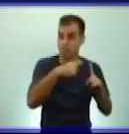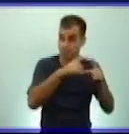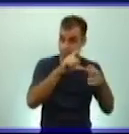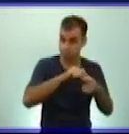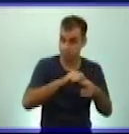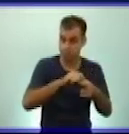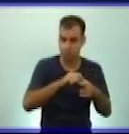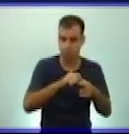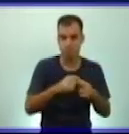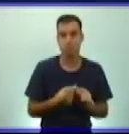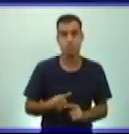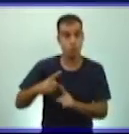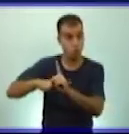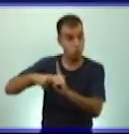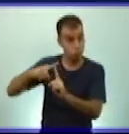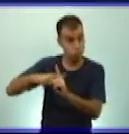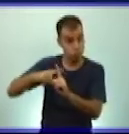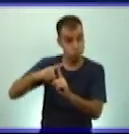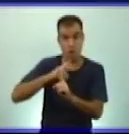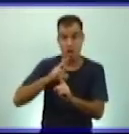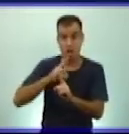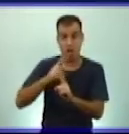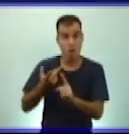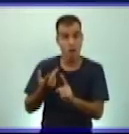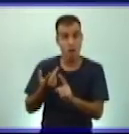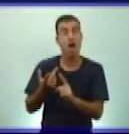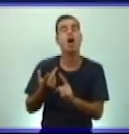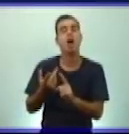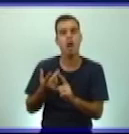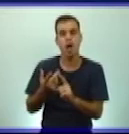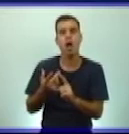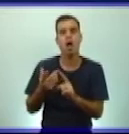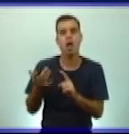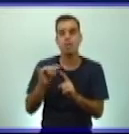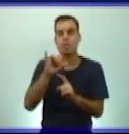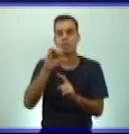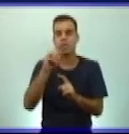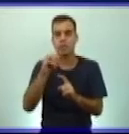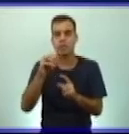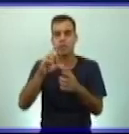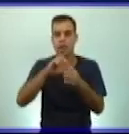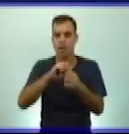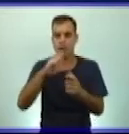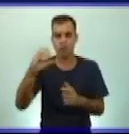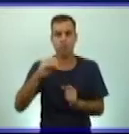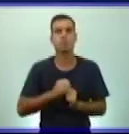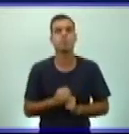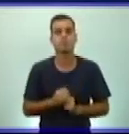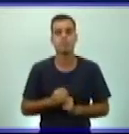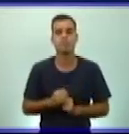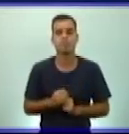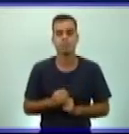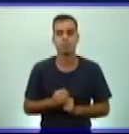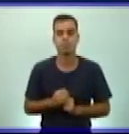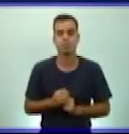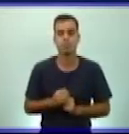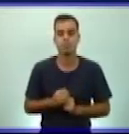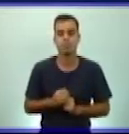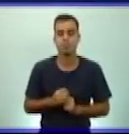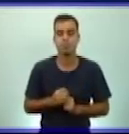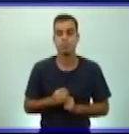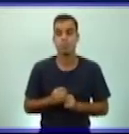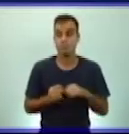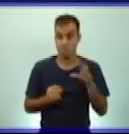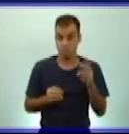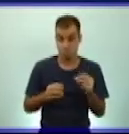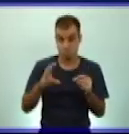de temperatura del agua va a ser igual a 60 grados Celsius. Y con los valores que ustedes tienen en la tabla